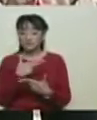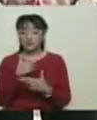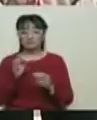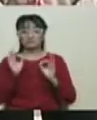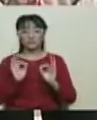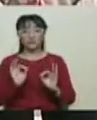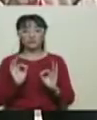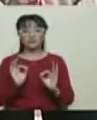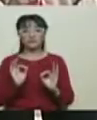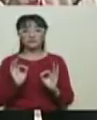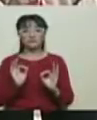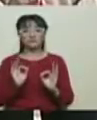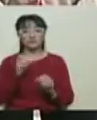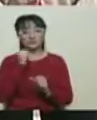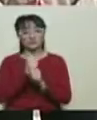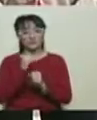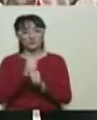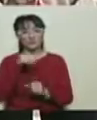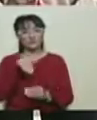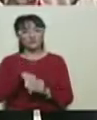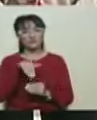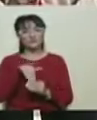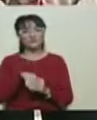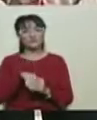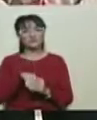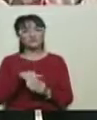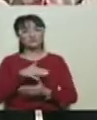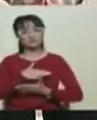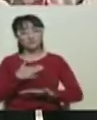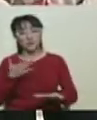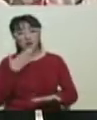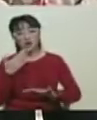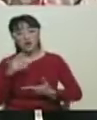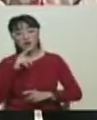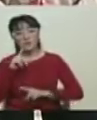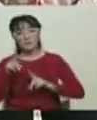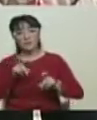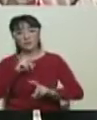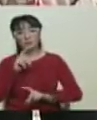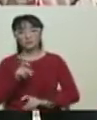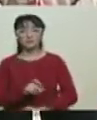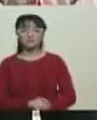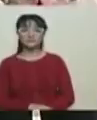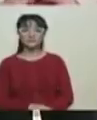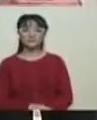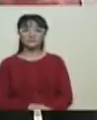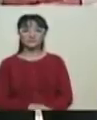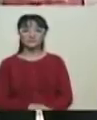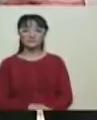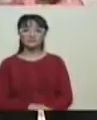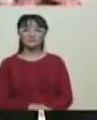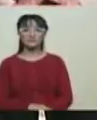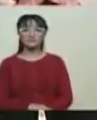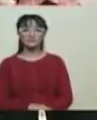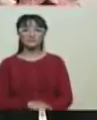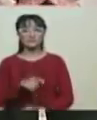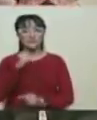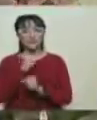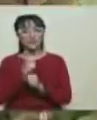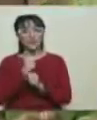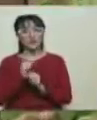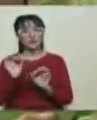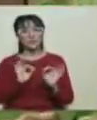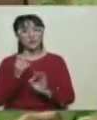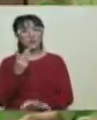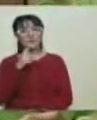consolidación de esta jornada electoral. Estoy a la orden si hay alguna pregunta. Buenas tardes. Sí, presidente, para esta jornada se ha preparado